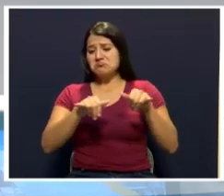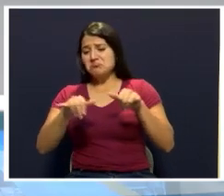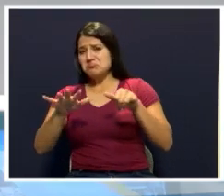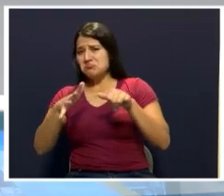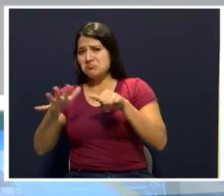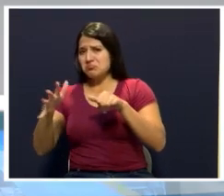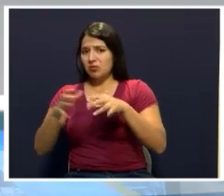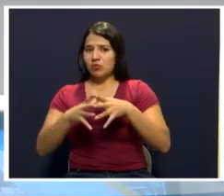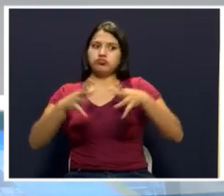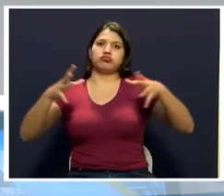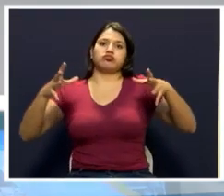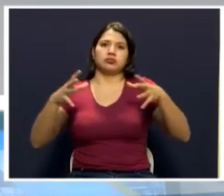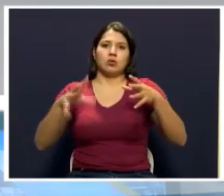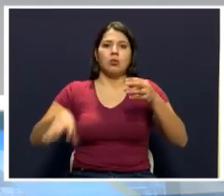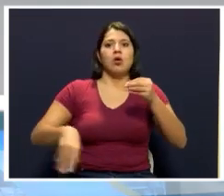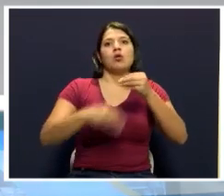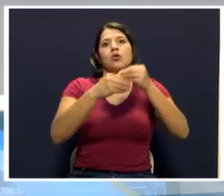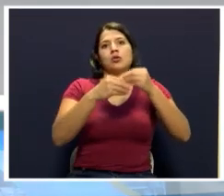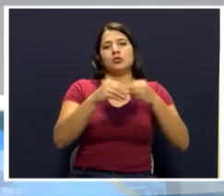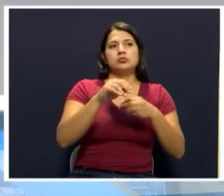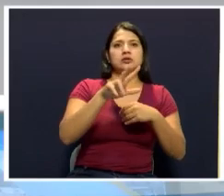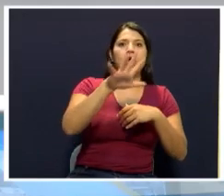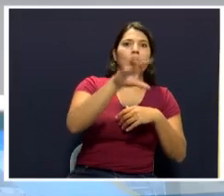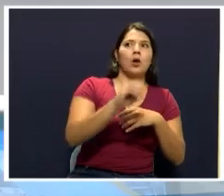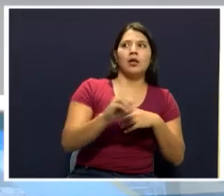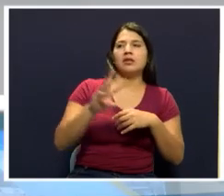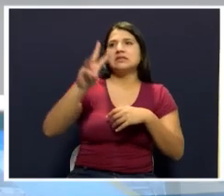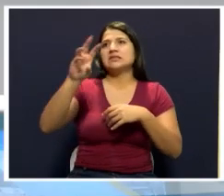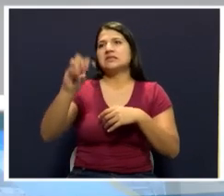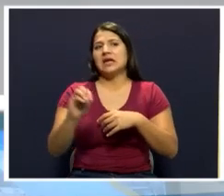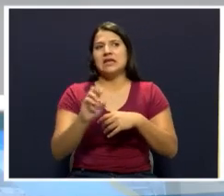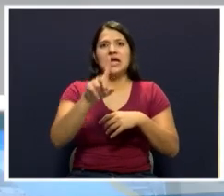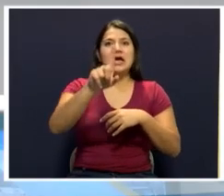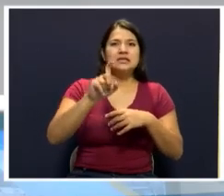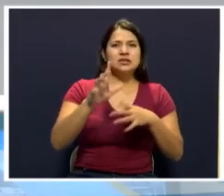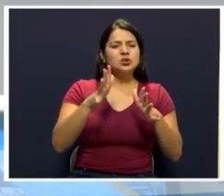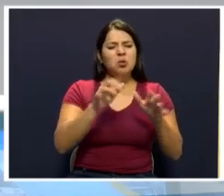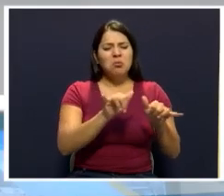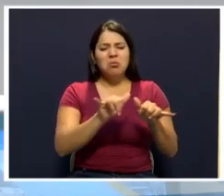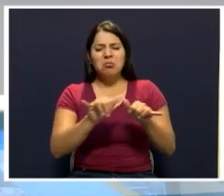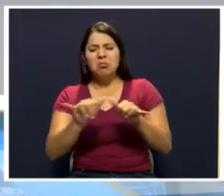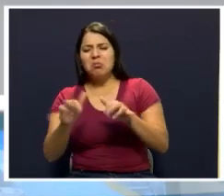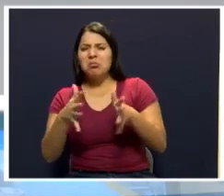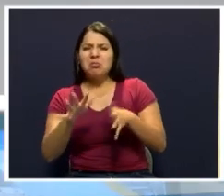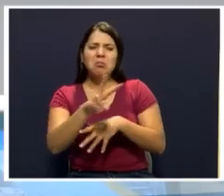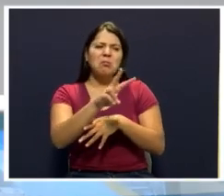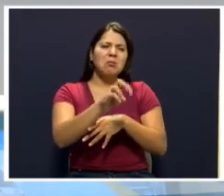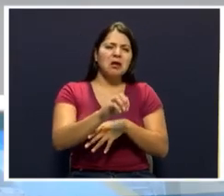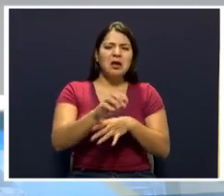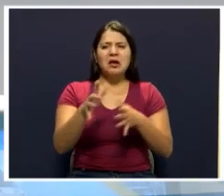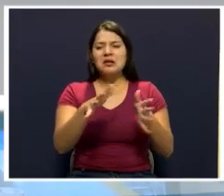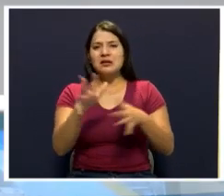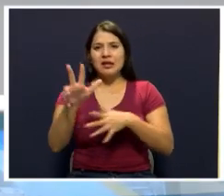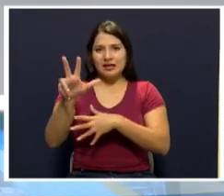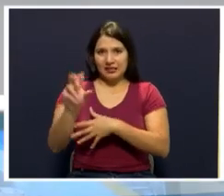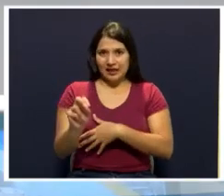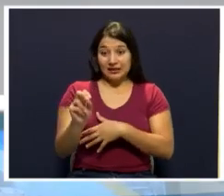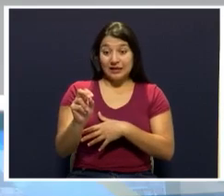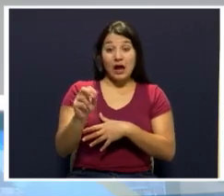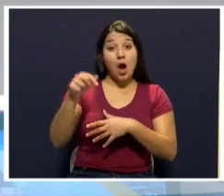24 horas, la vigilancia epidemiológica confirmó 13 nuevos casos de COVID-19 en Costa